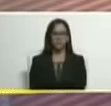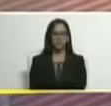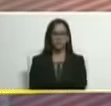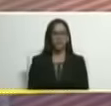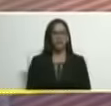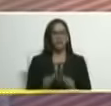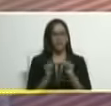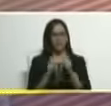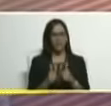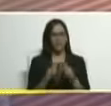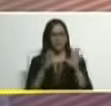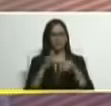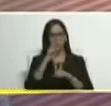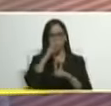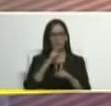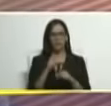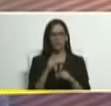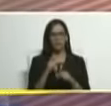el legado de Chávez,